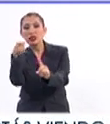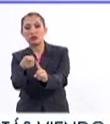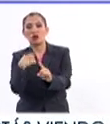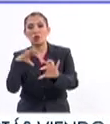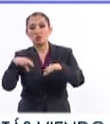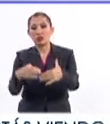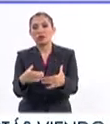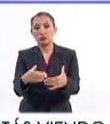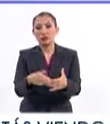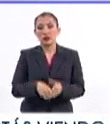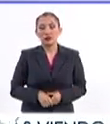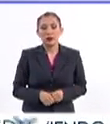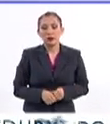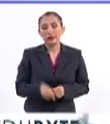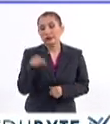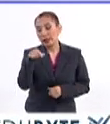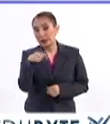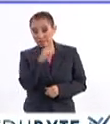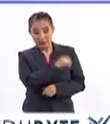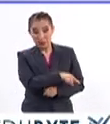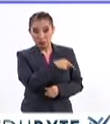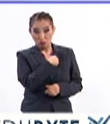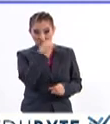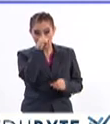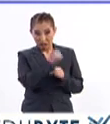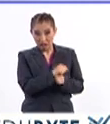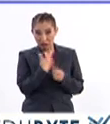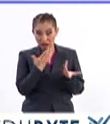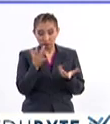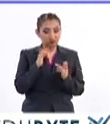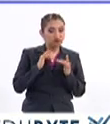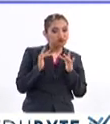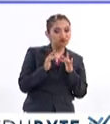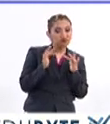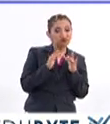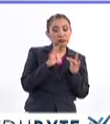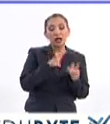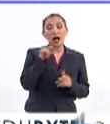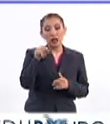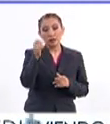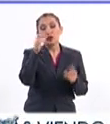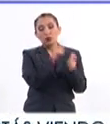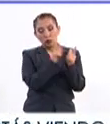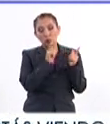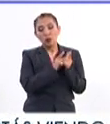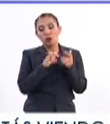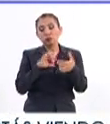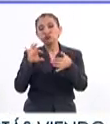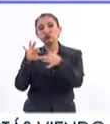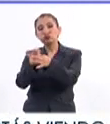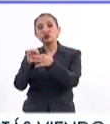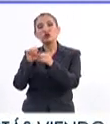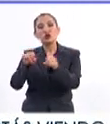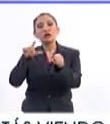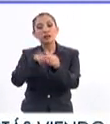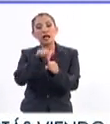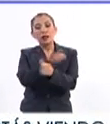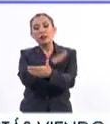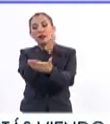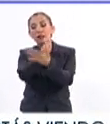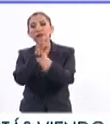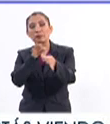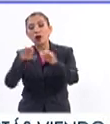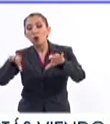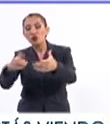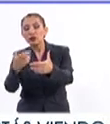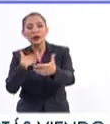directamente con las comunidades. Y a través de nuestra Secretaría de Extensión también tenemos al grupo de vinculación social que entra a